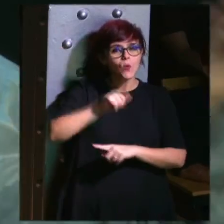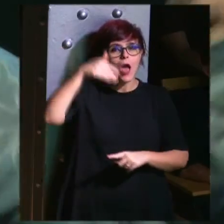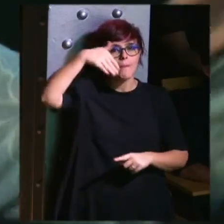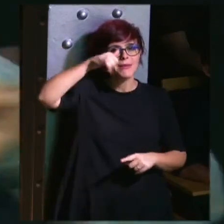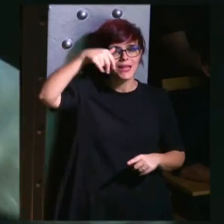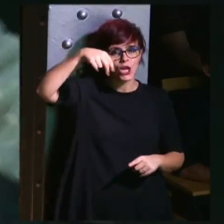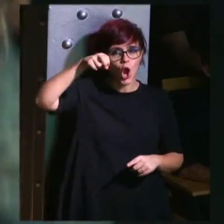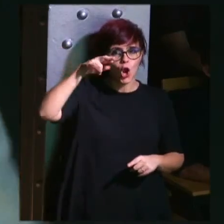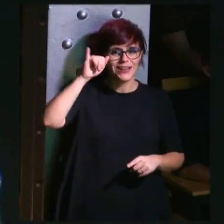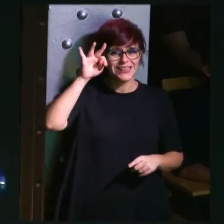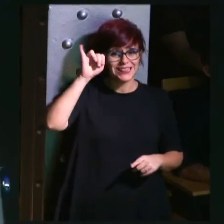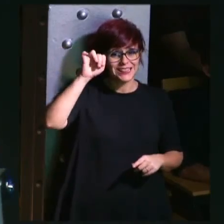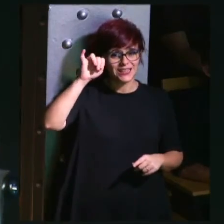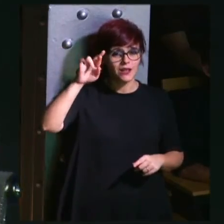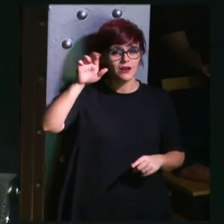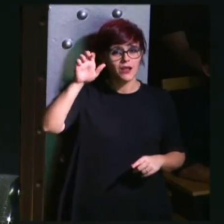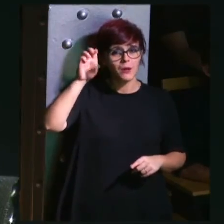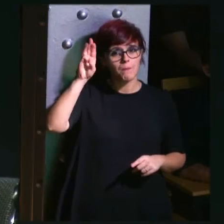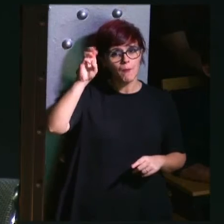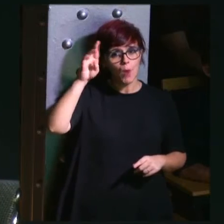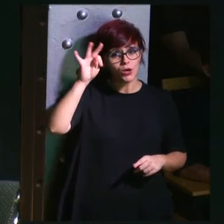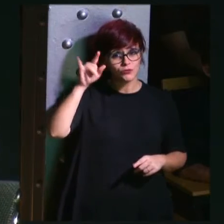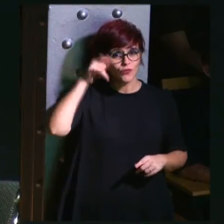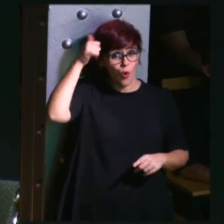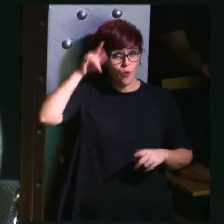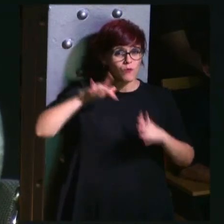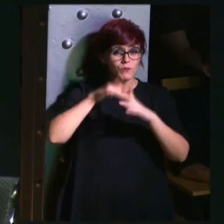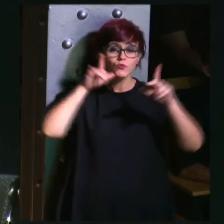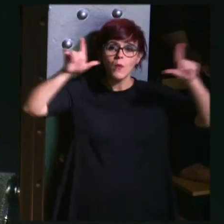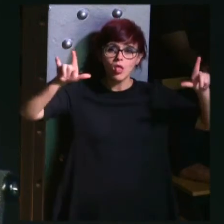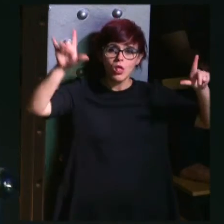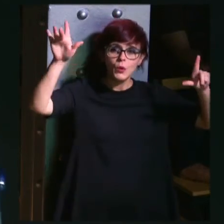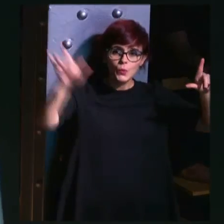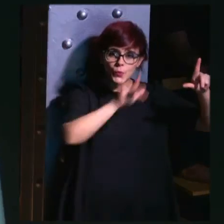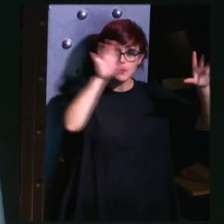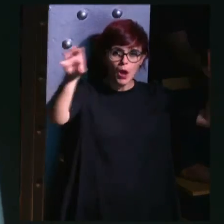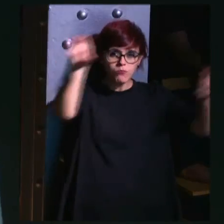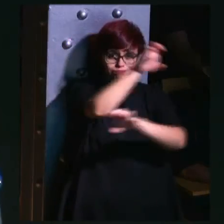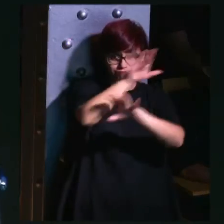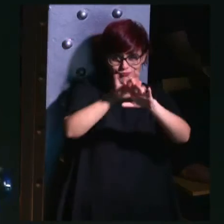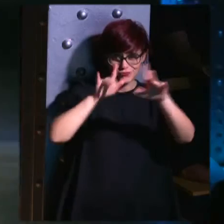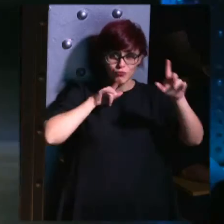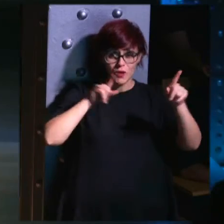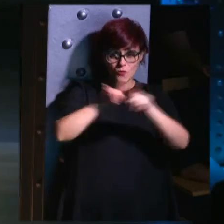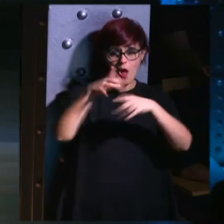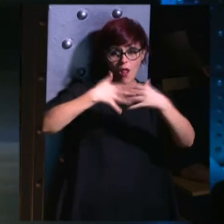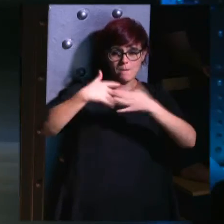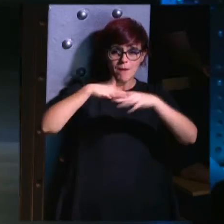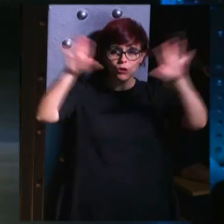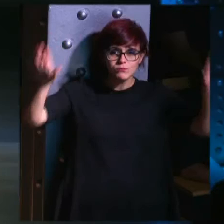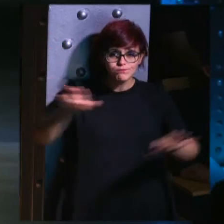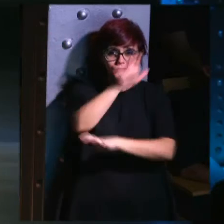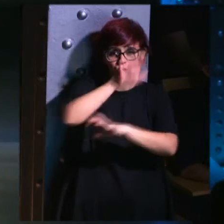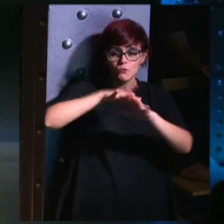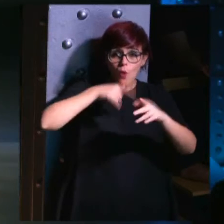moviendo imágenes y demás, y eso de alguna forma es volver al mundo natural, ¿no? Y, como decía antes, ¿no?, una de las cosas